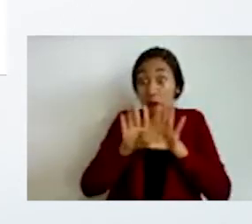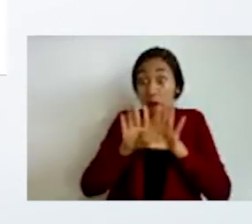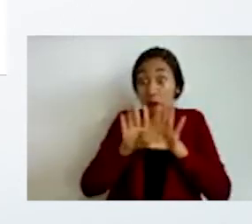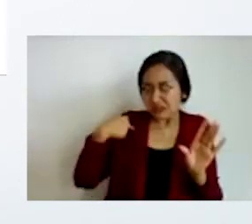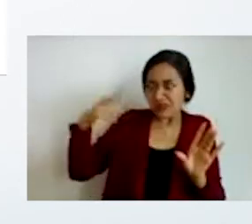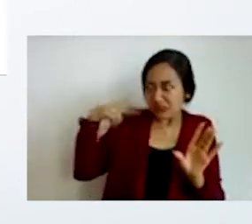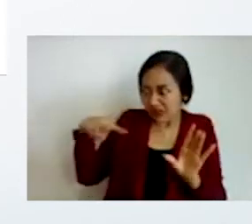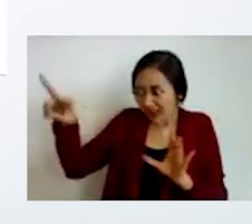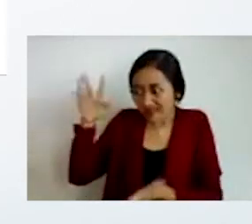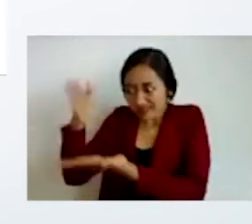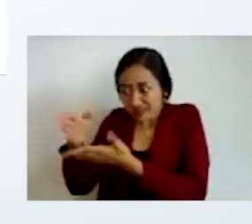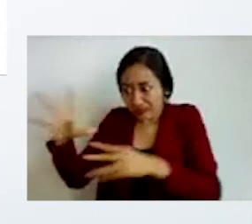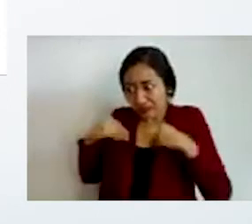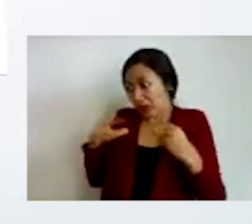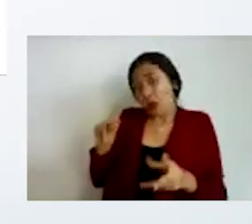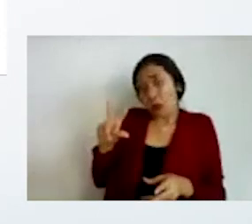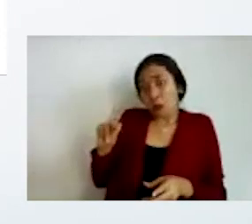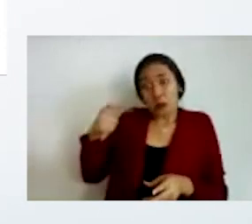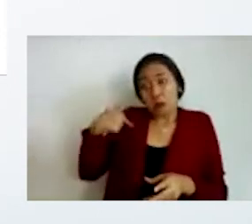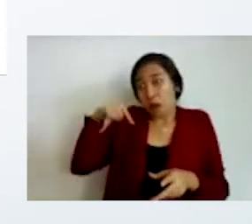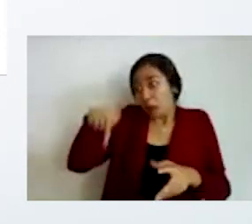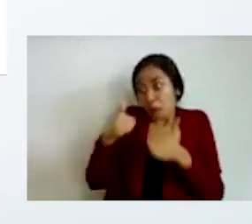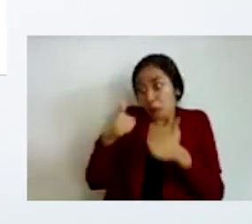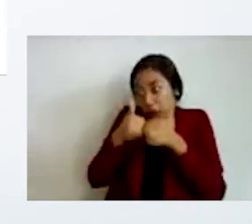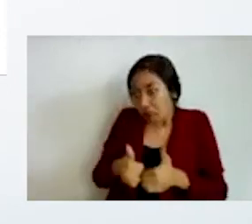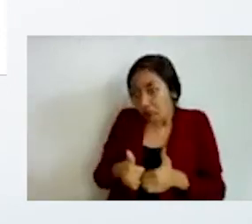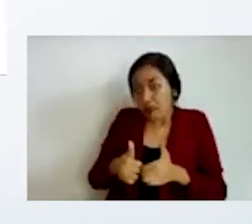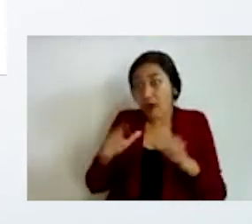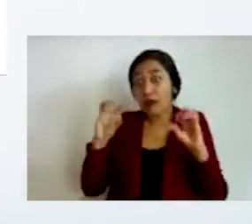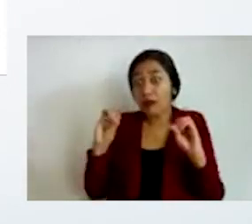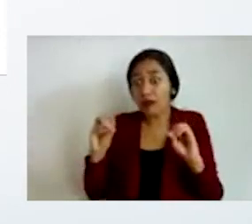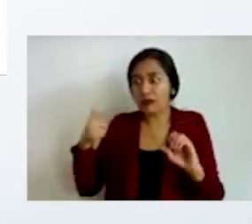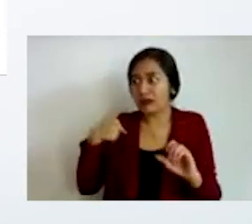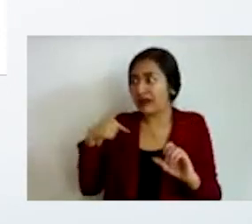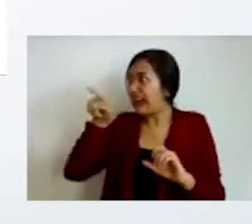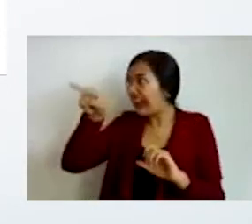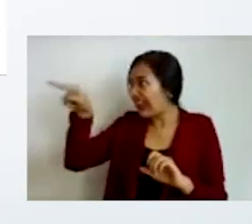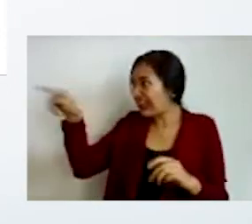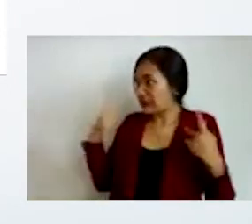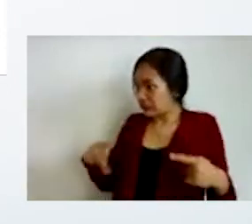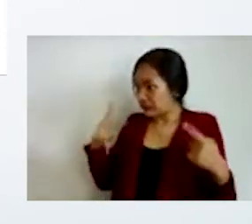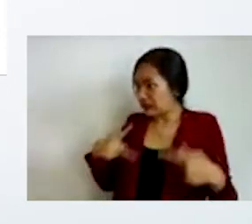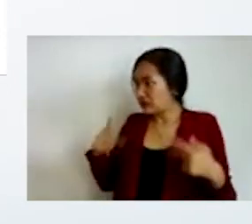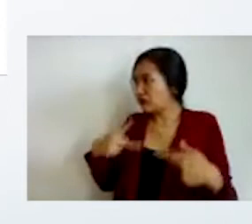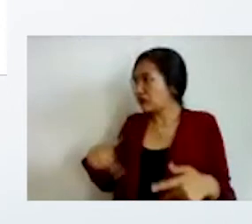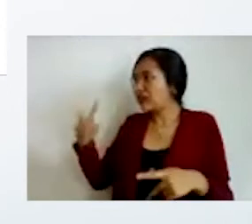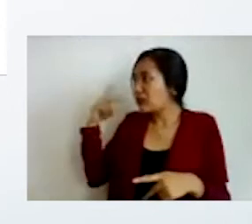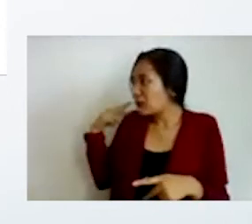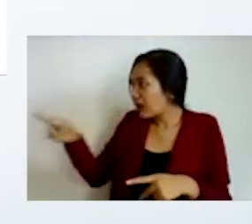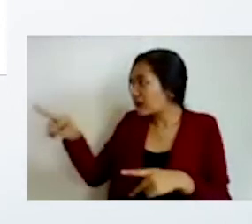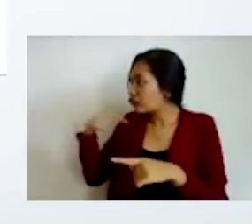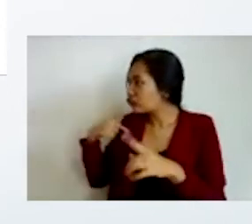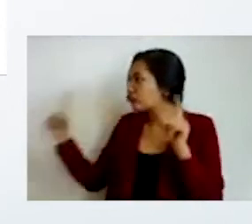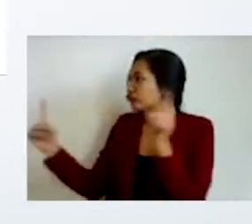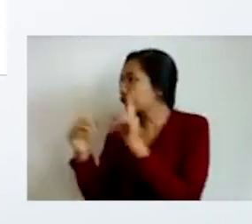podría atribuir a que entraran en contacto con alguien que sí viajó y regresó enfermo, porque pues no conocían a nadie de esa naturaleza y